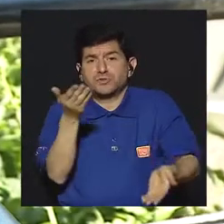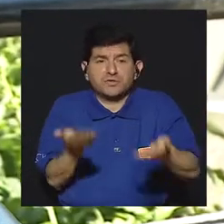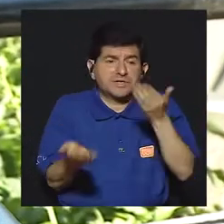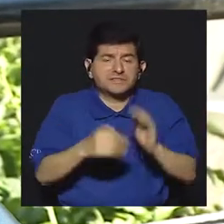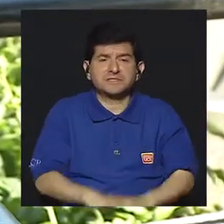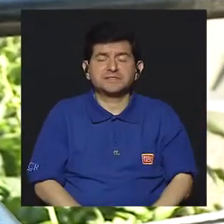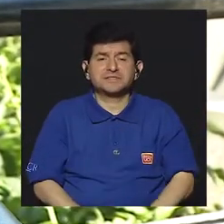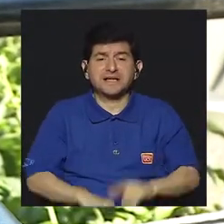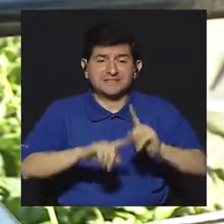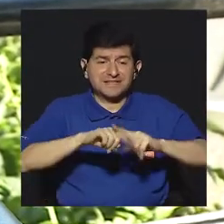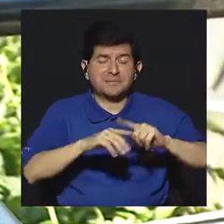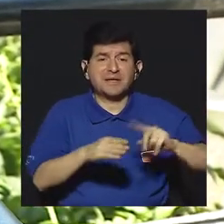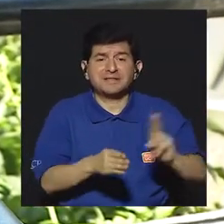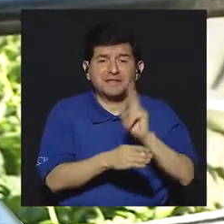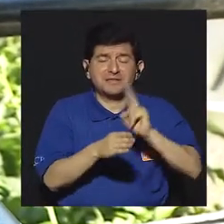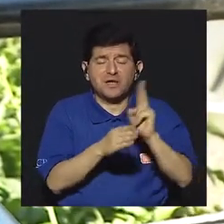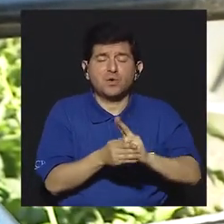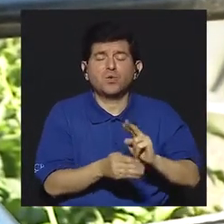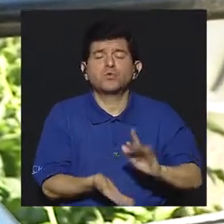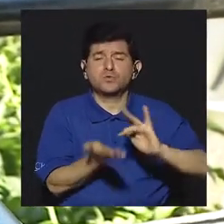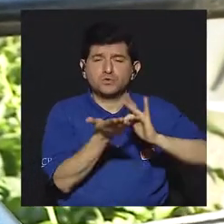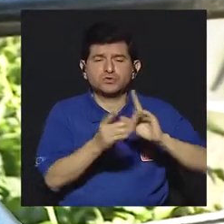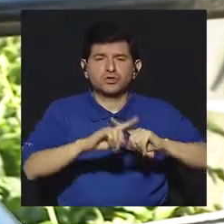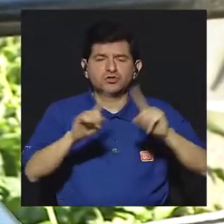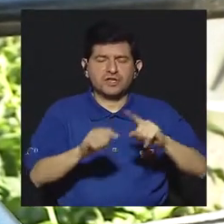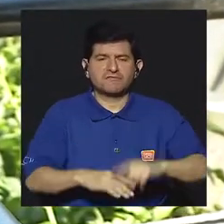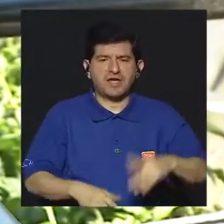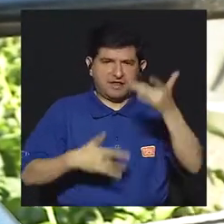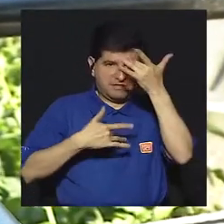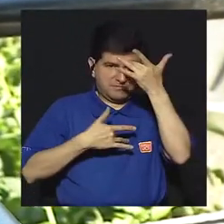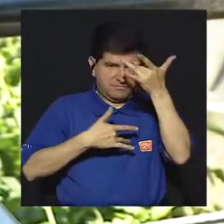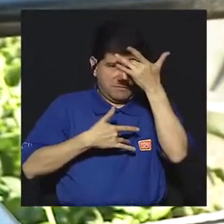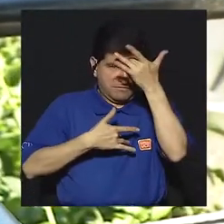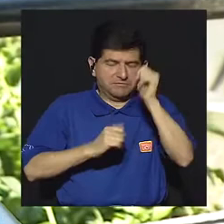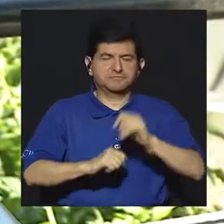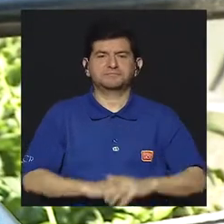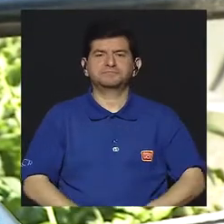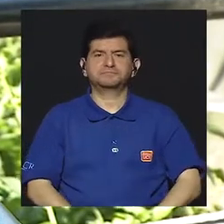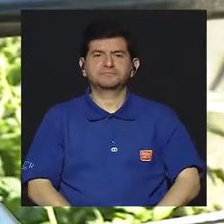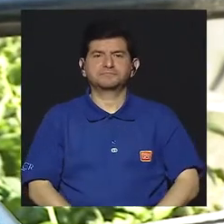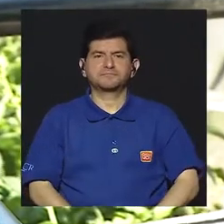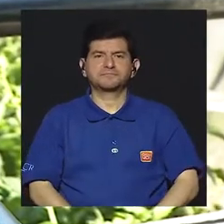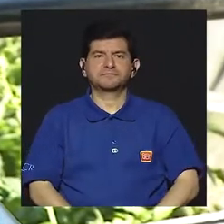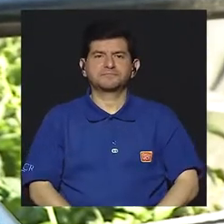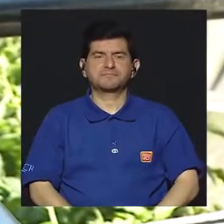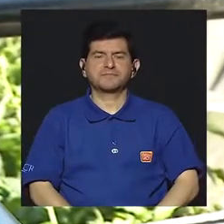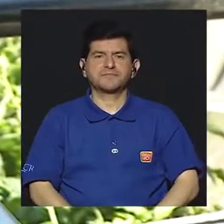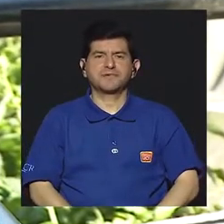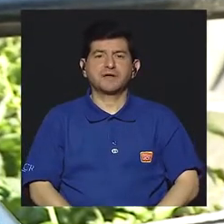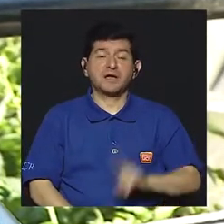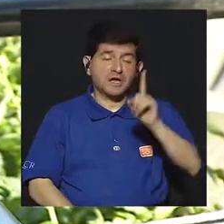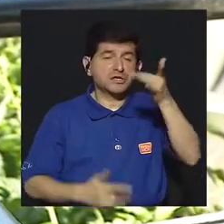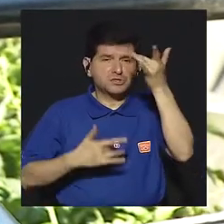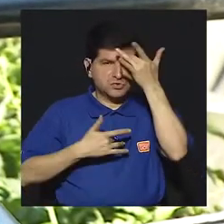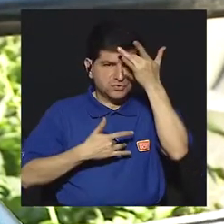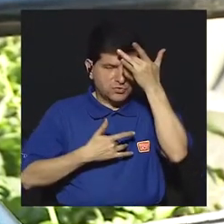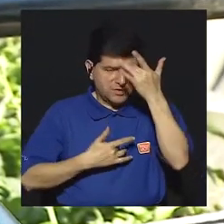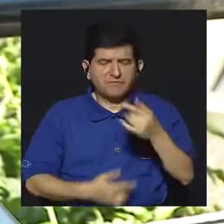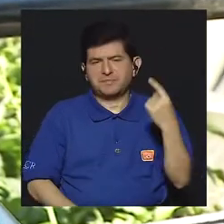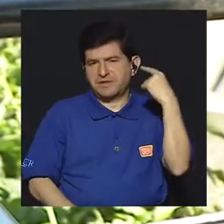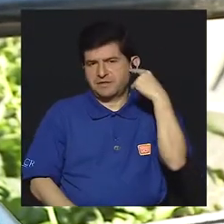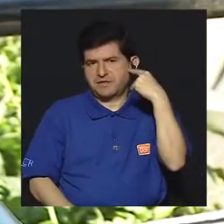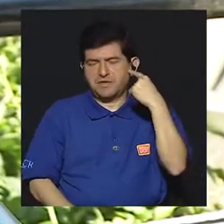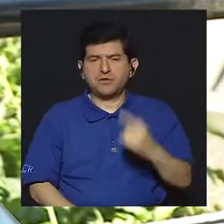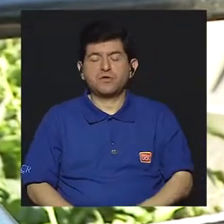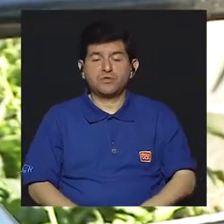son dependientes de medicamentos para tratamientos de diferentes enfermedades y demás. Entonces, es una patología auditiva que